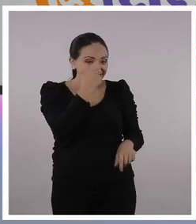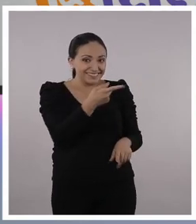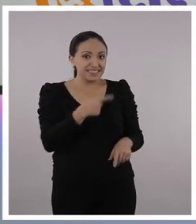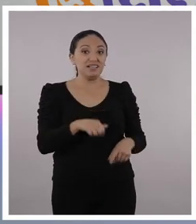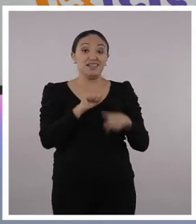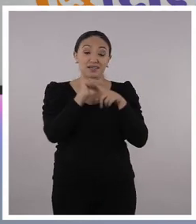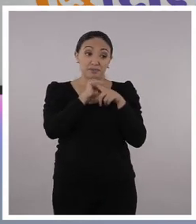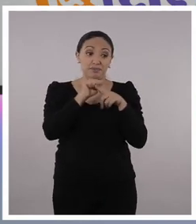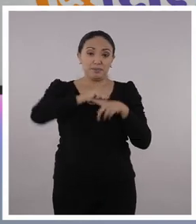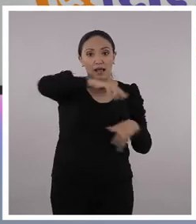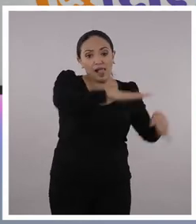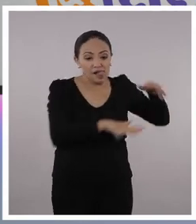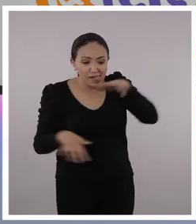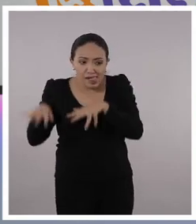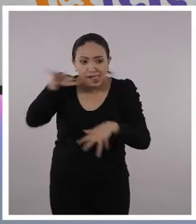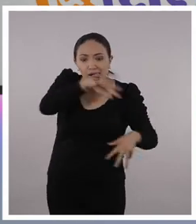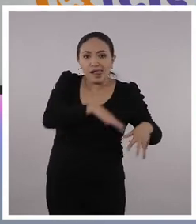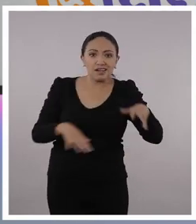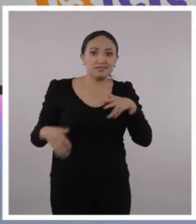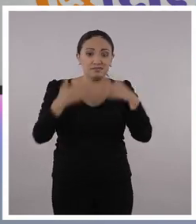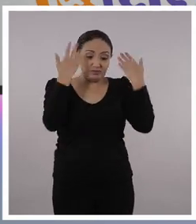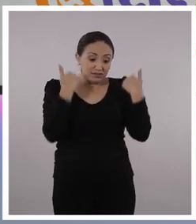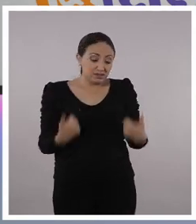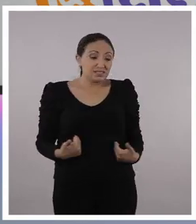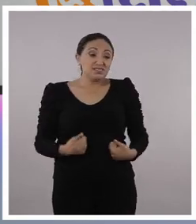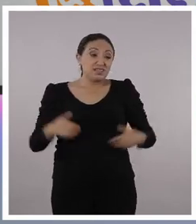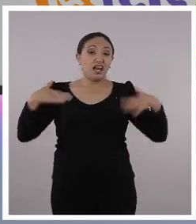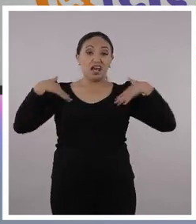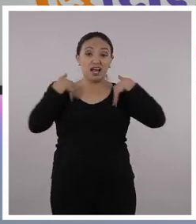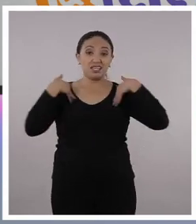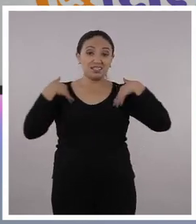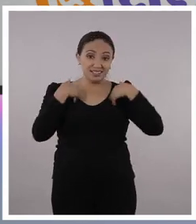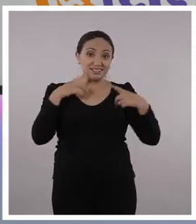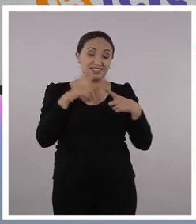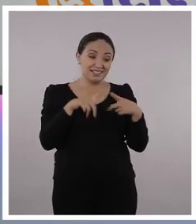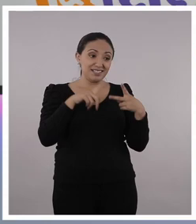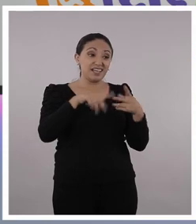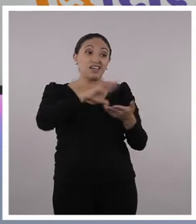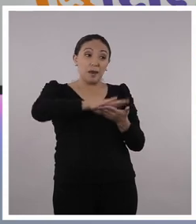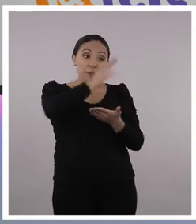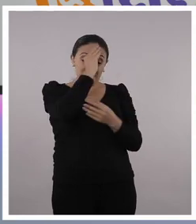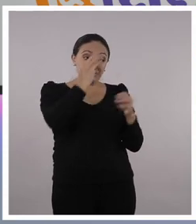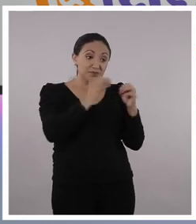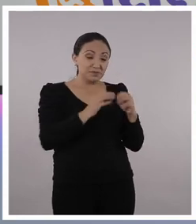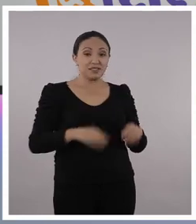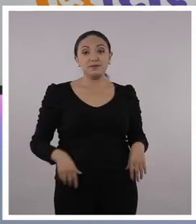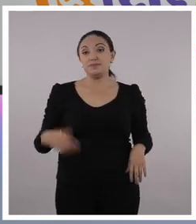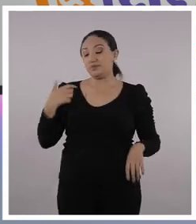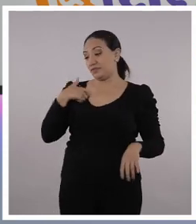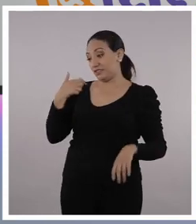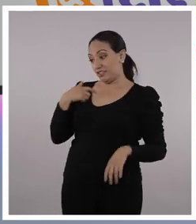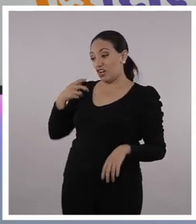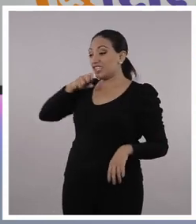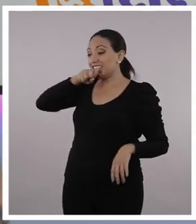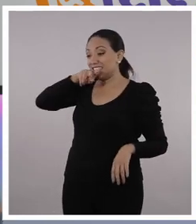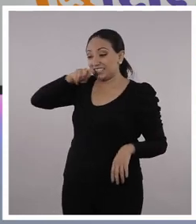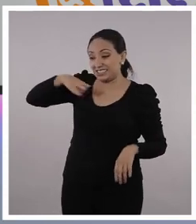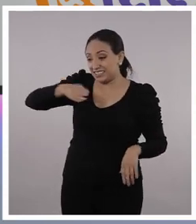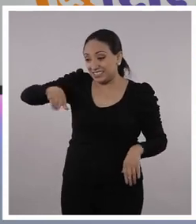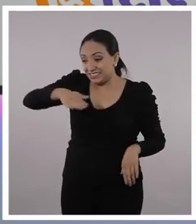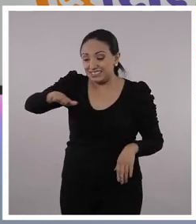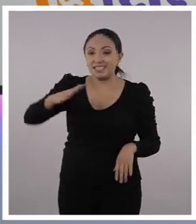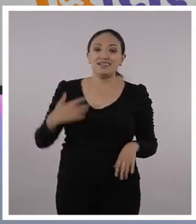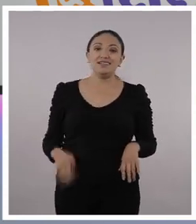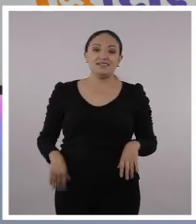Nos ejercitamos motrizmente porque nos movimos como diferentes tipos de animales y también aprendimos más acerca de ellos. Yo me moví como serpiente,